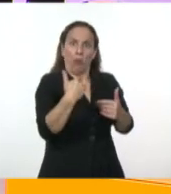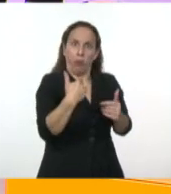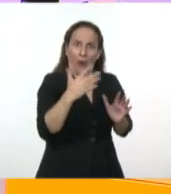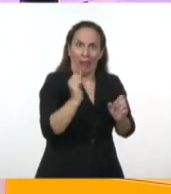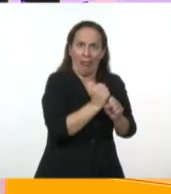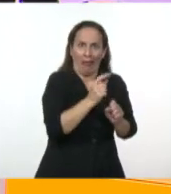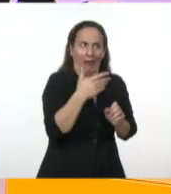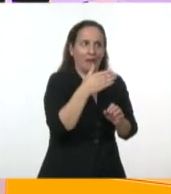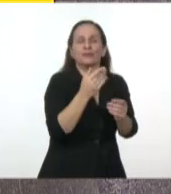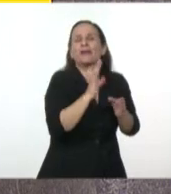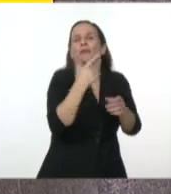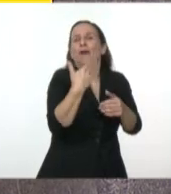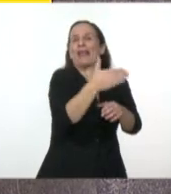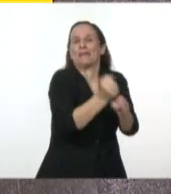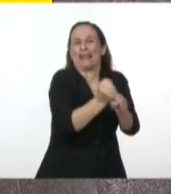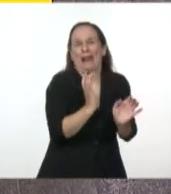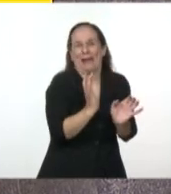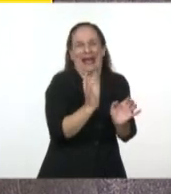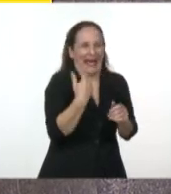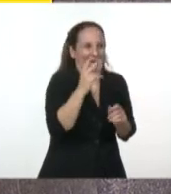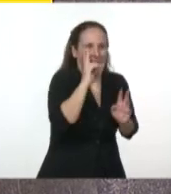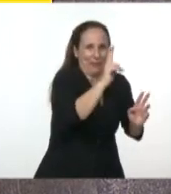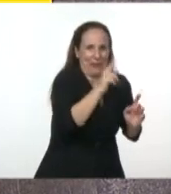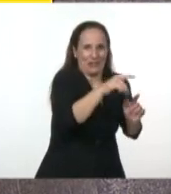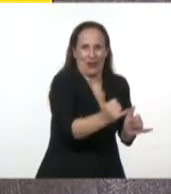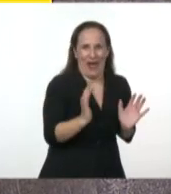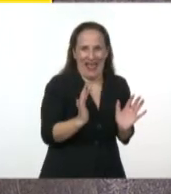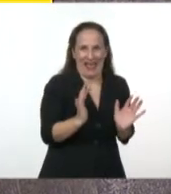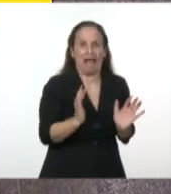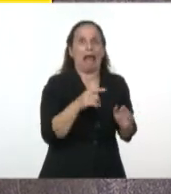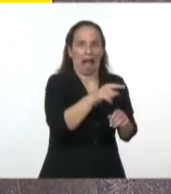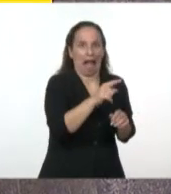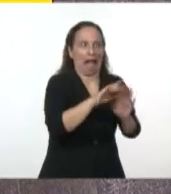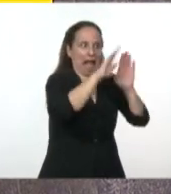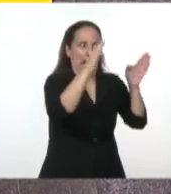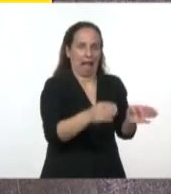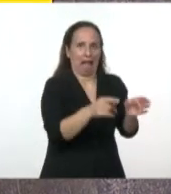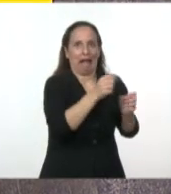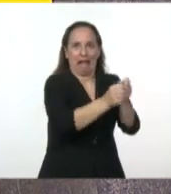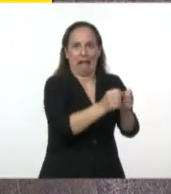los trabajadores. Vuelve a aparecer acá entonces el cuidar la planta.